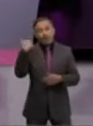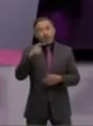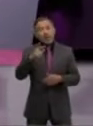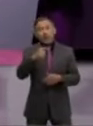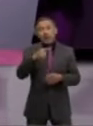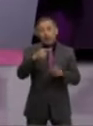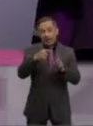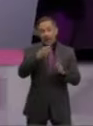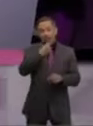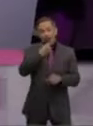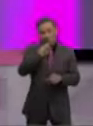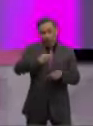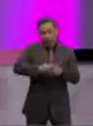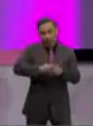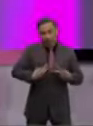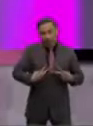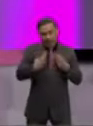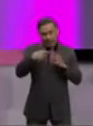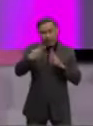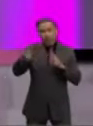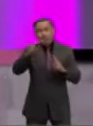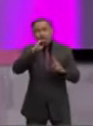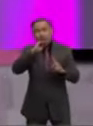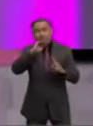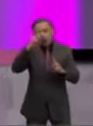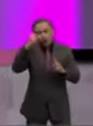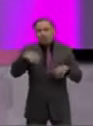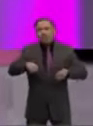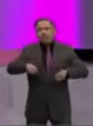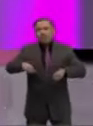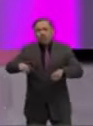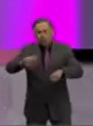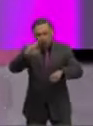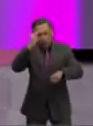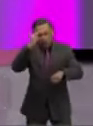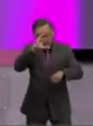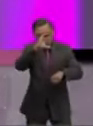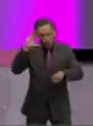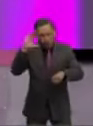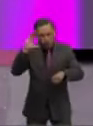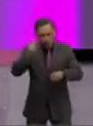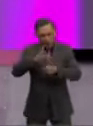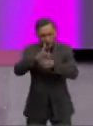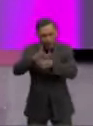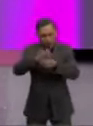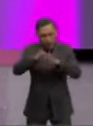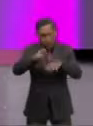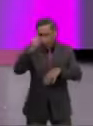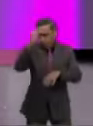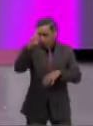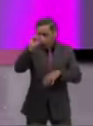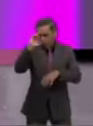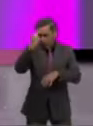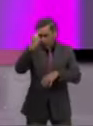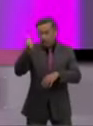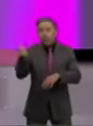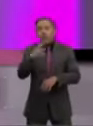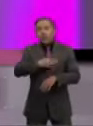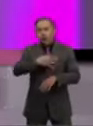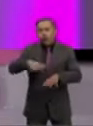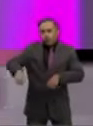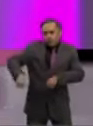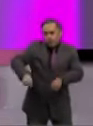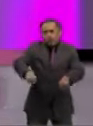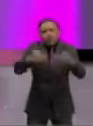con cáncer fueran con sus hijos? Recuerden esa imagen, no la olviden, no la borran de su mente ese video, con sus hijos cargándolos al Congreso para que los